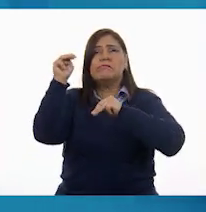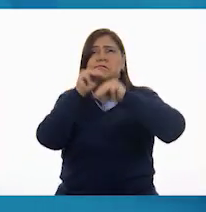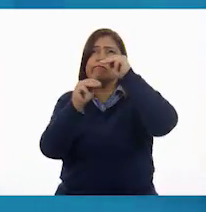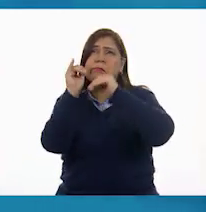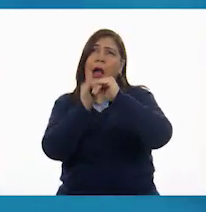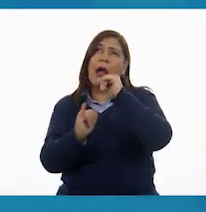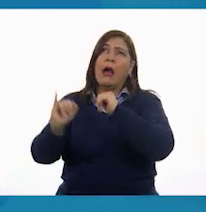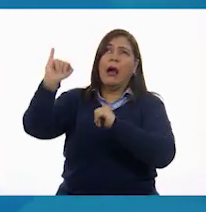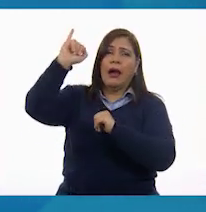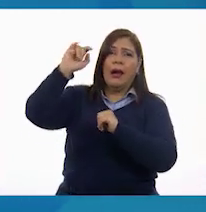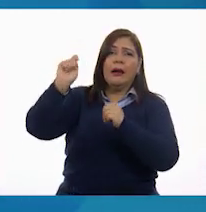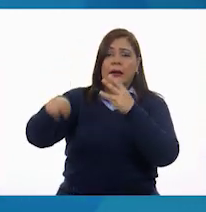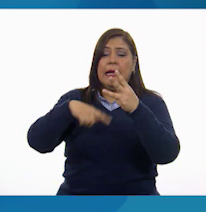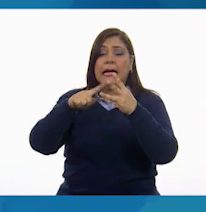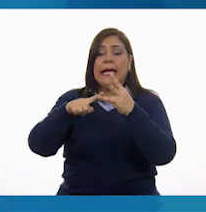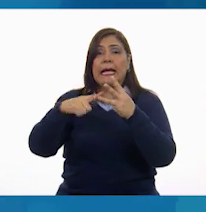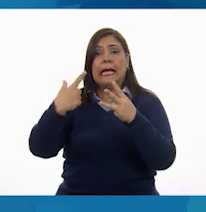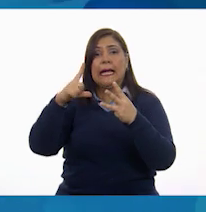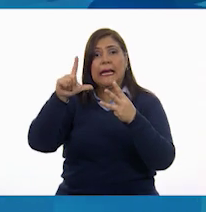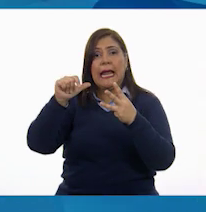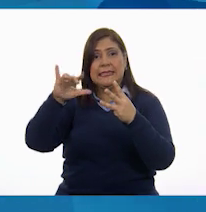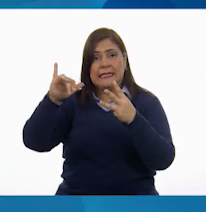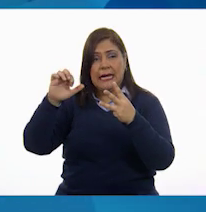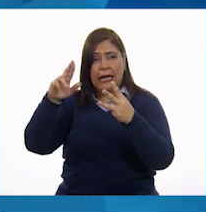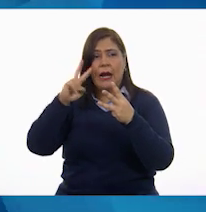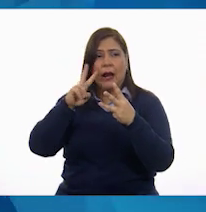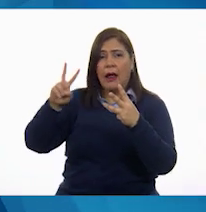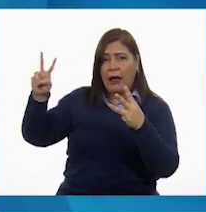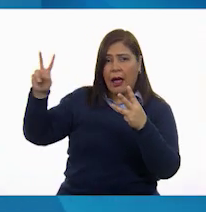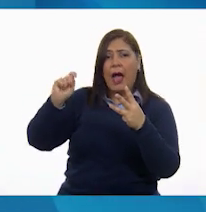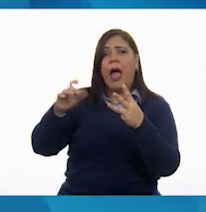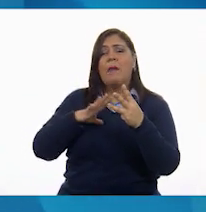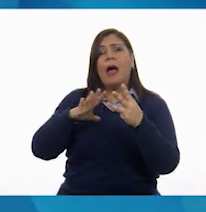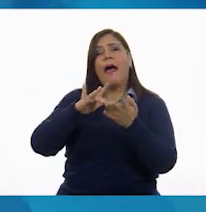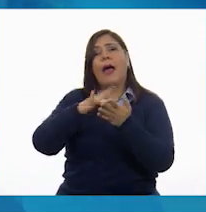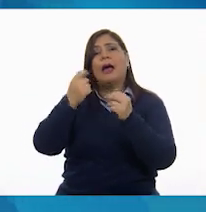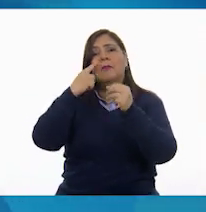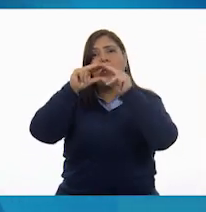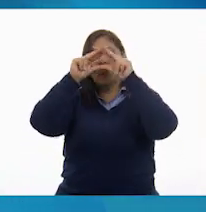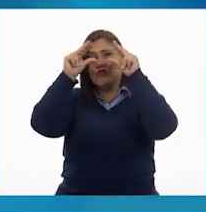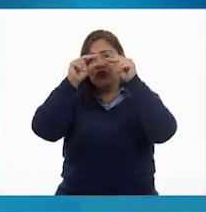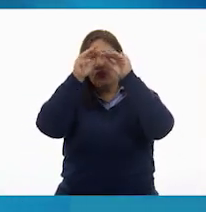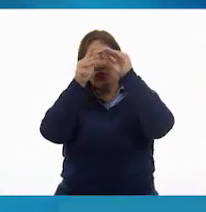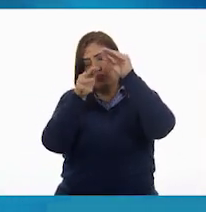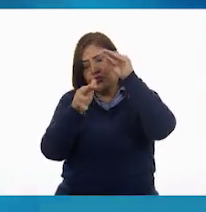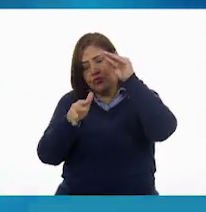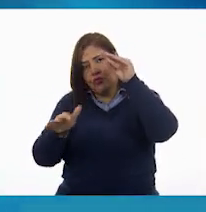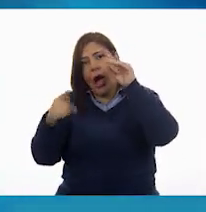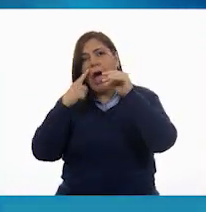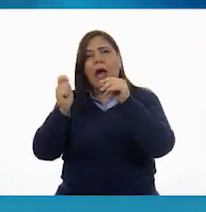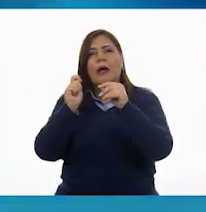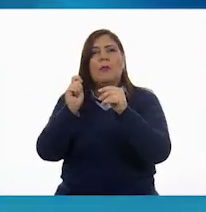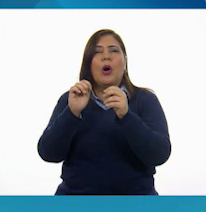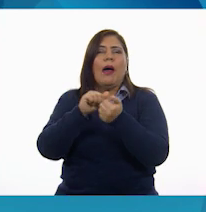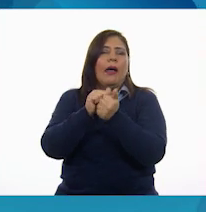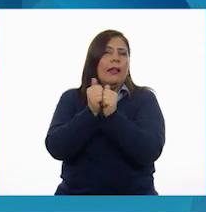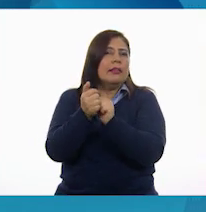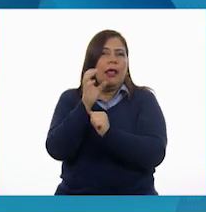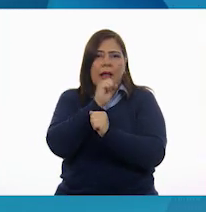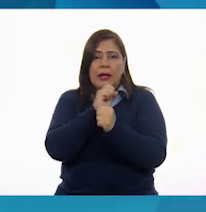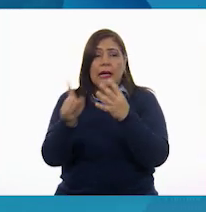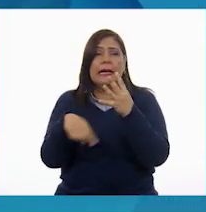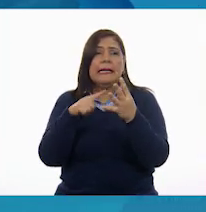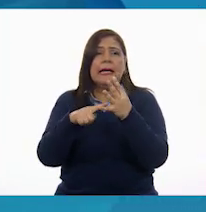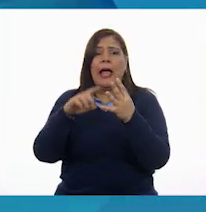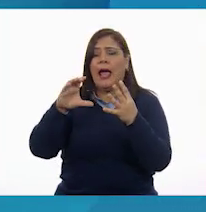altas. El glaciar, que es el que se forma por el deshielo. Y el que aquí se señala como cársico,